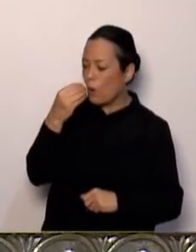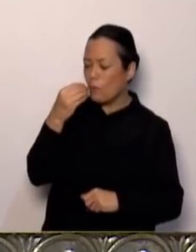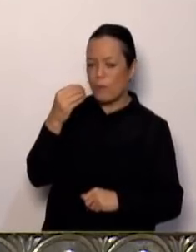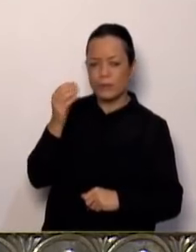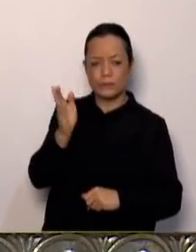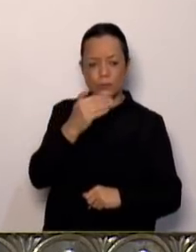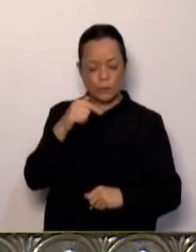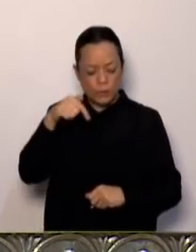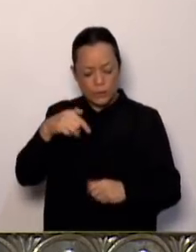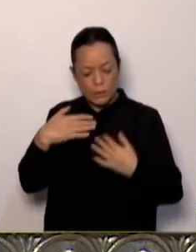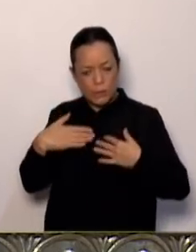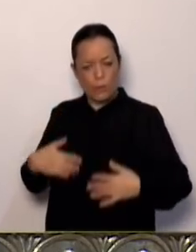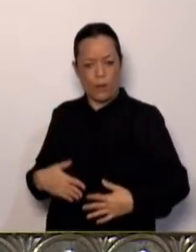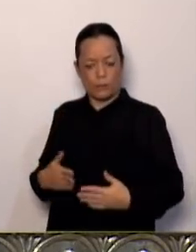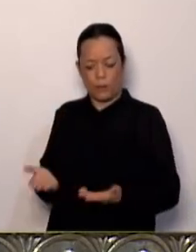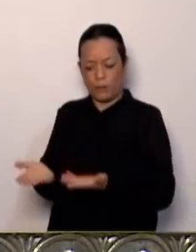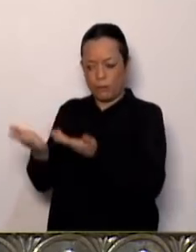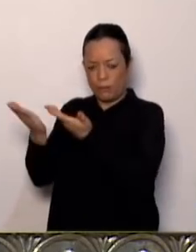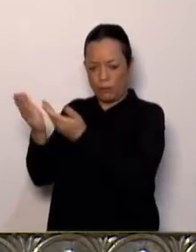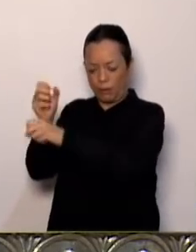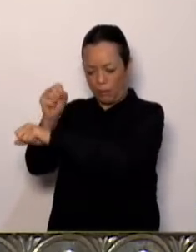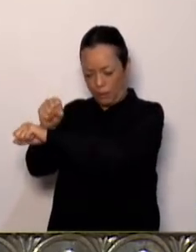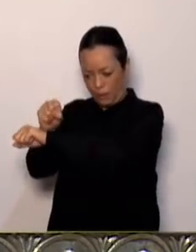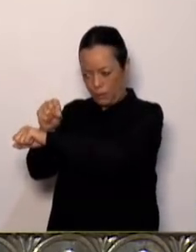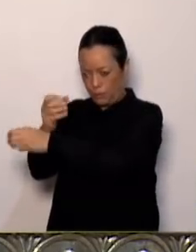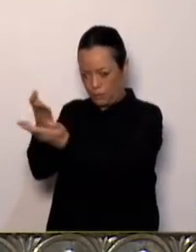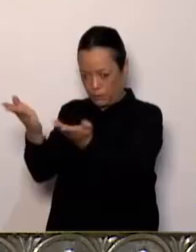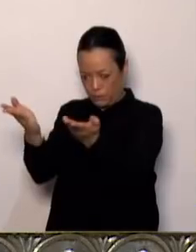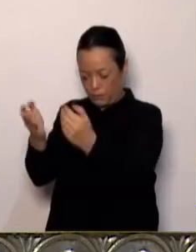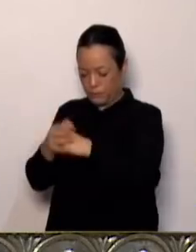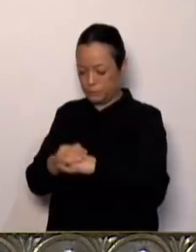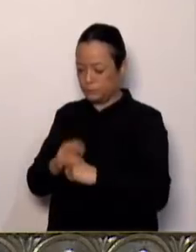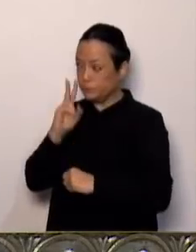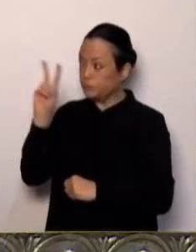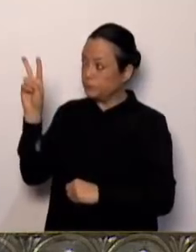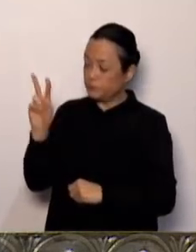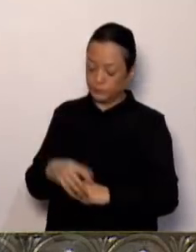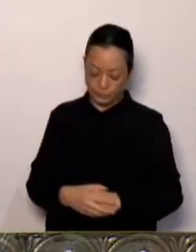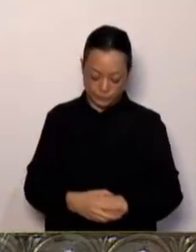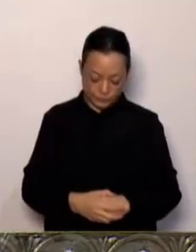esto es mi cuerpo, que será entregado por ustedes.